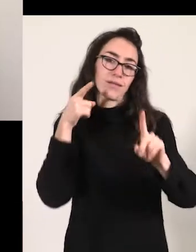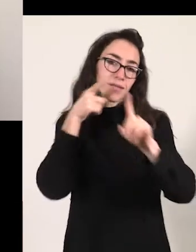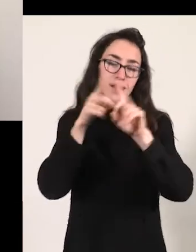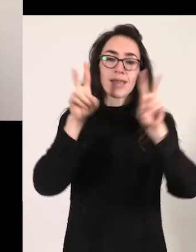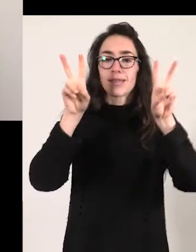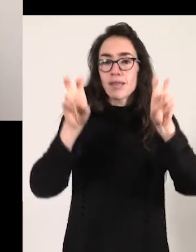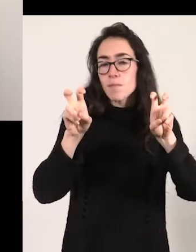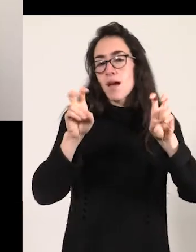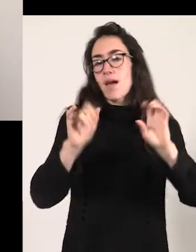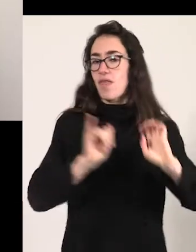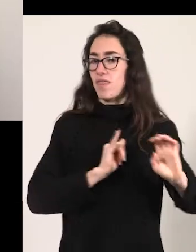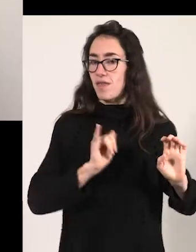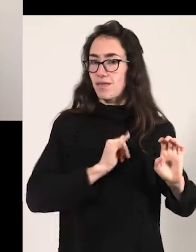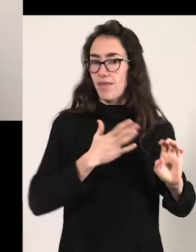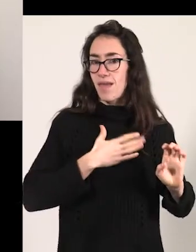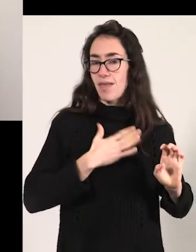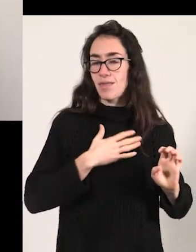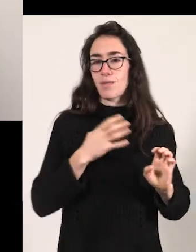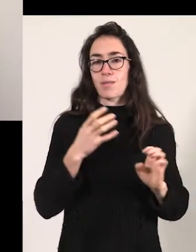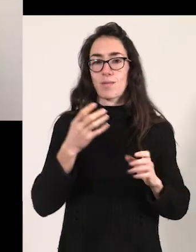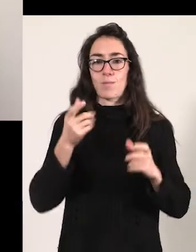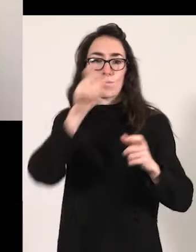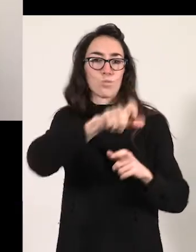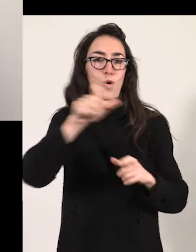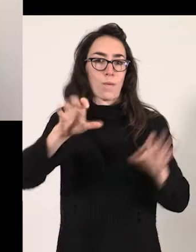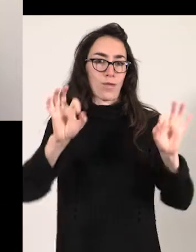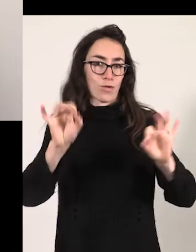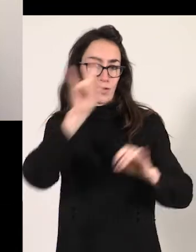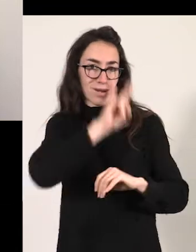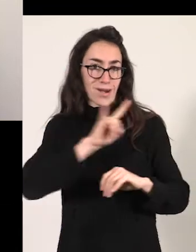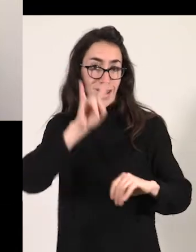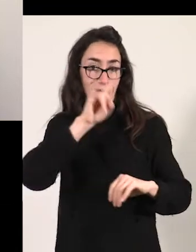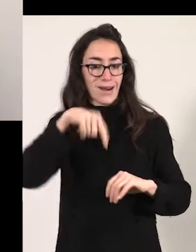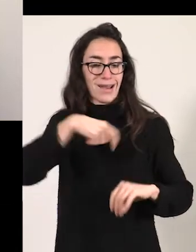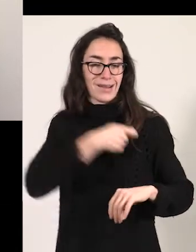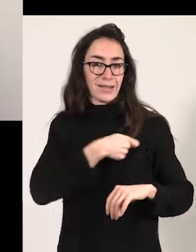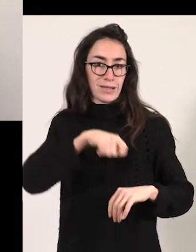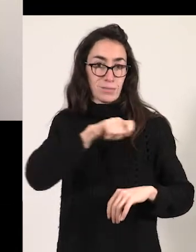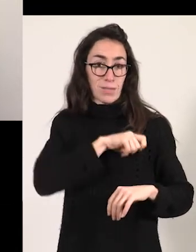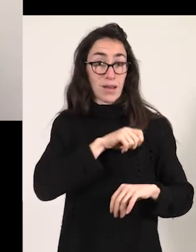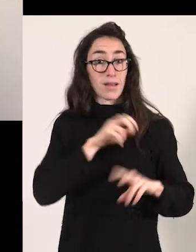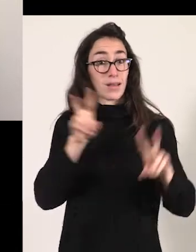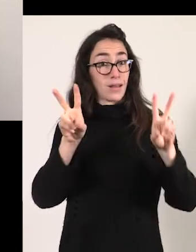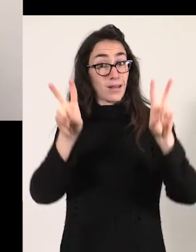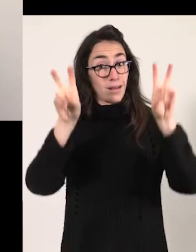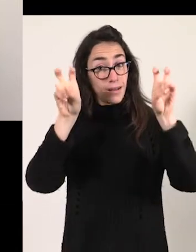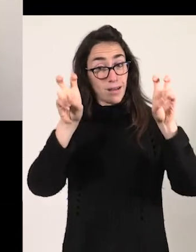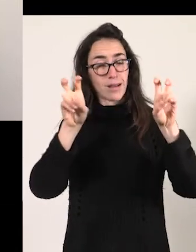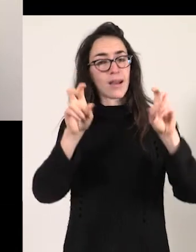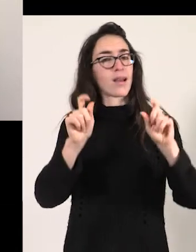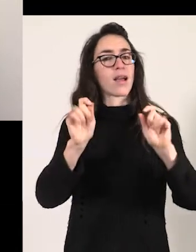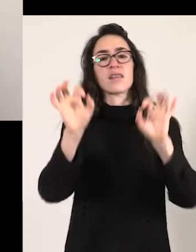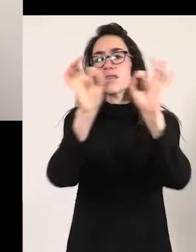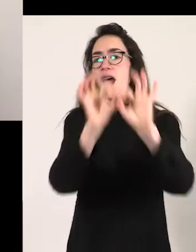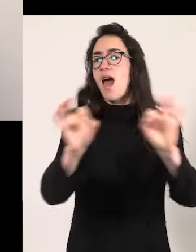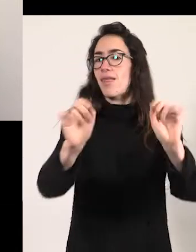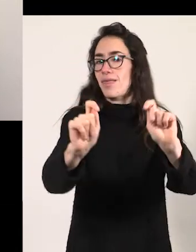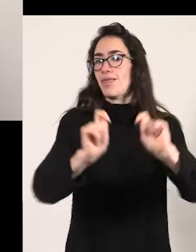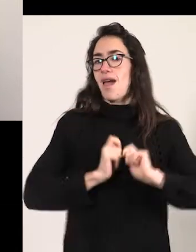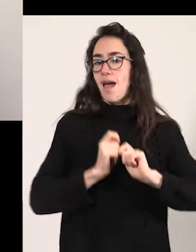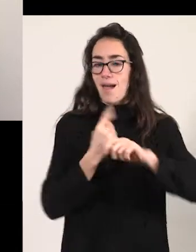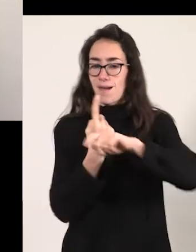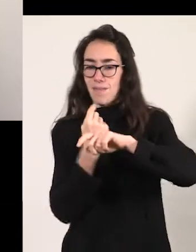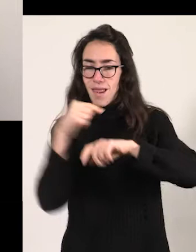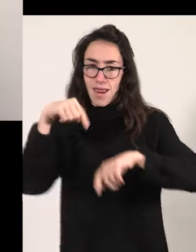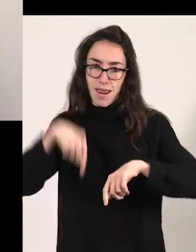sobre representación y construcción identitaria de la población negra en España, llamado Nadie nos ha dado vela en